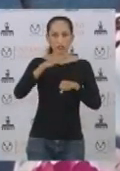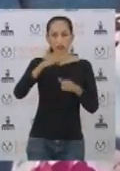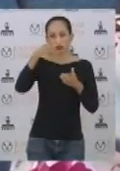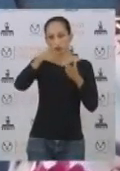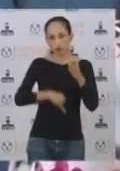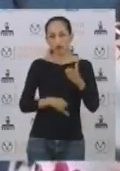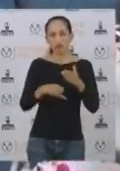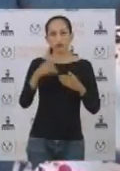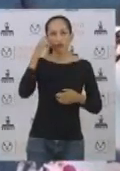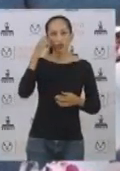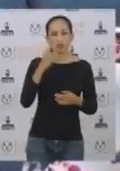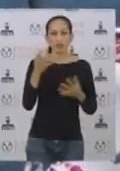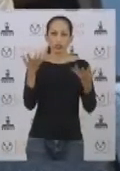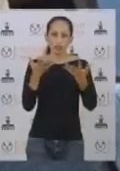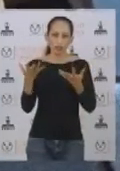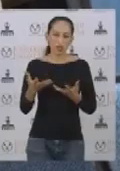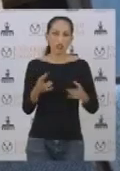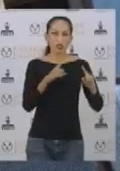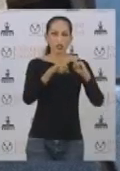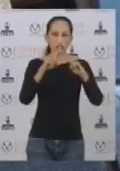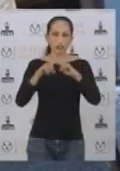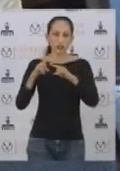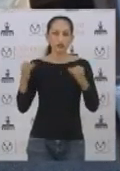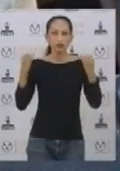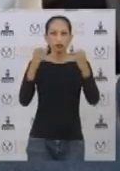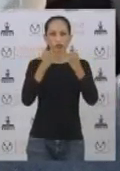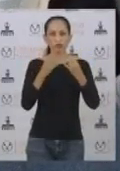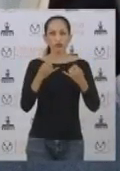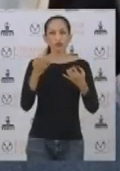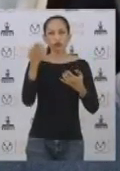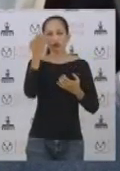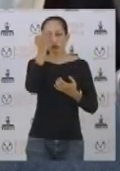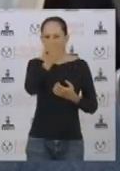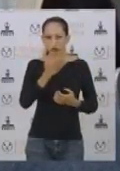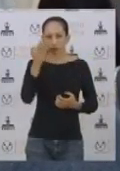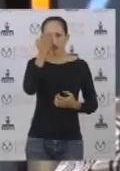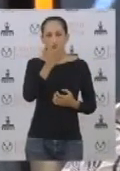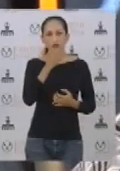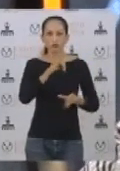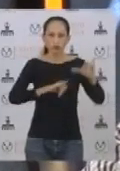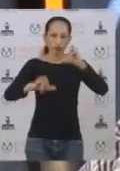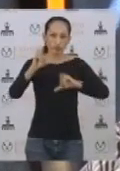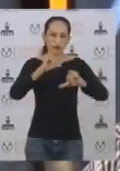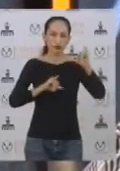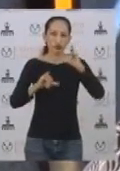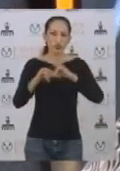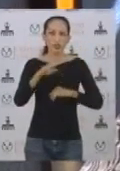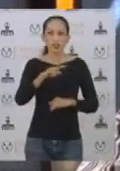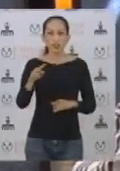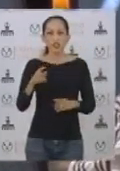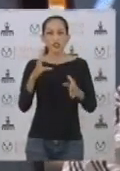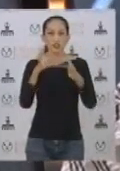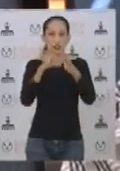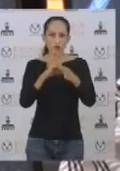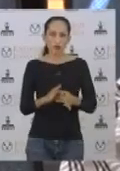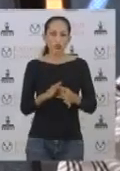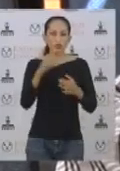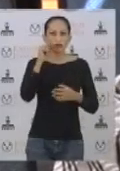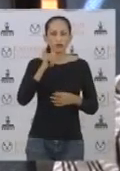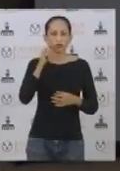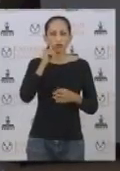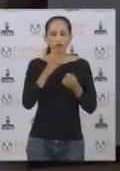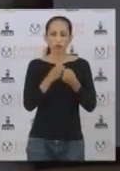sobre ese respecto como parte de las acciones que lleva a cabo este instituto en materia científica. Esta actividad forma parte de la vinculación